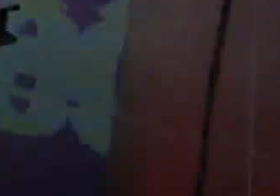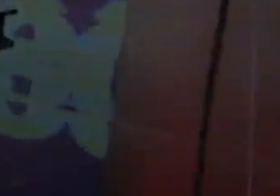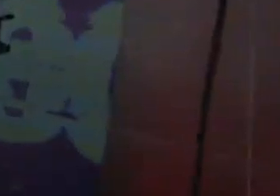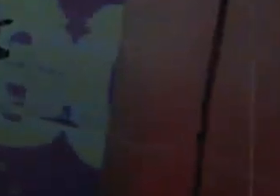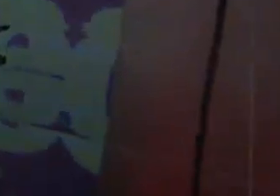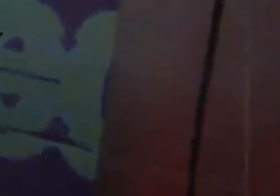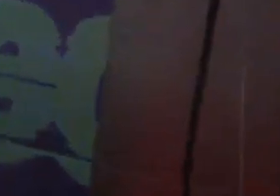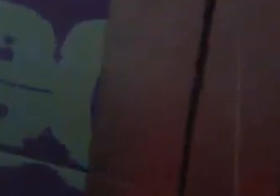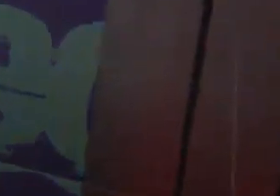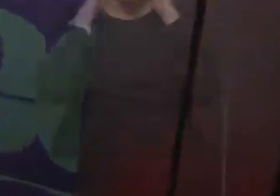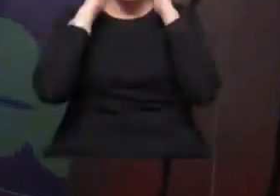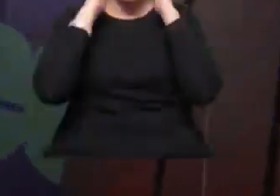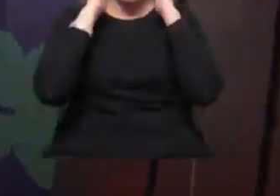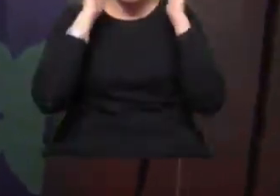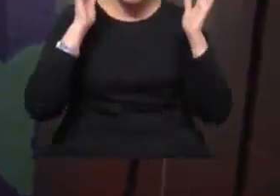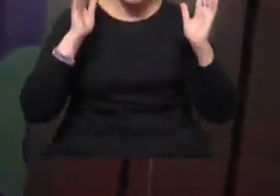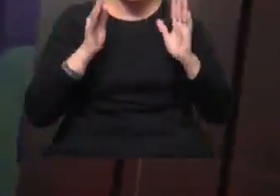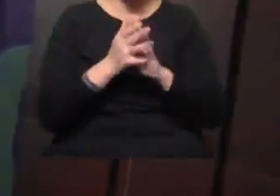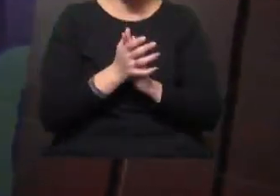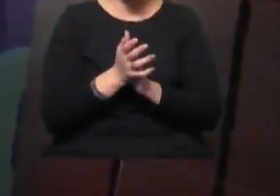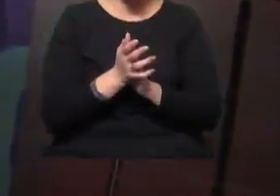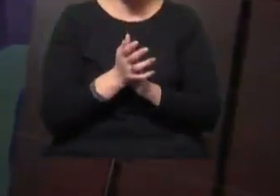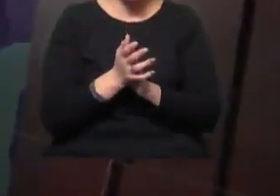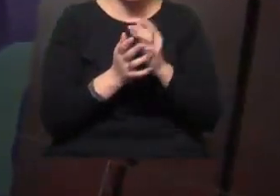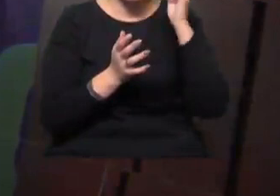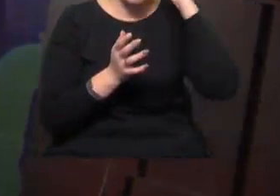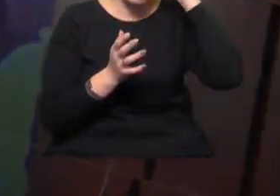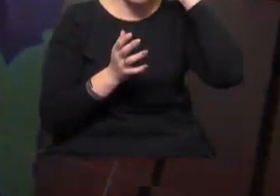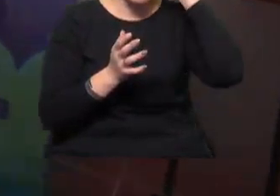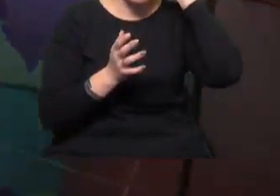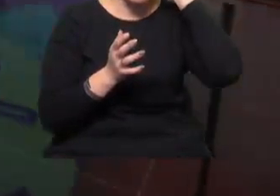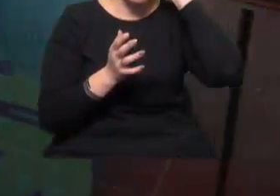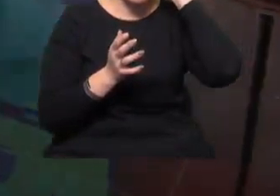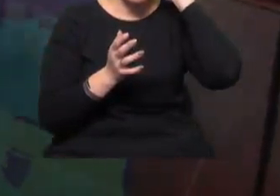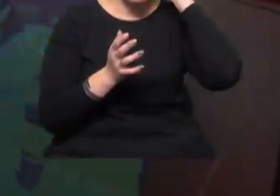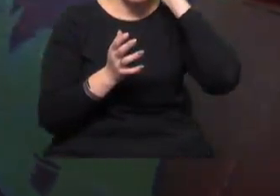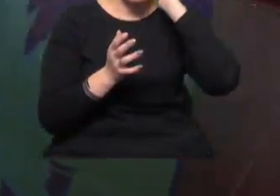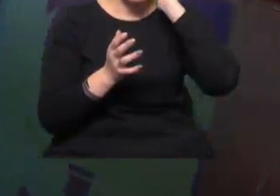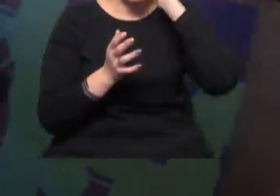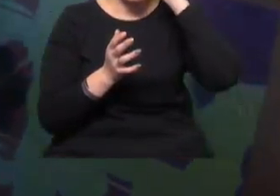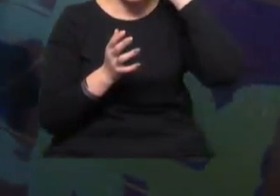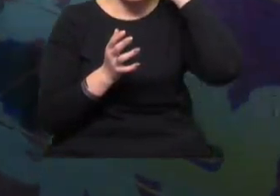Lo digo lo digo está empezando Mira Montevideo Por qué Porque lo indica cada vez mejor